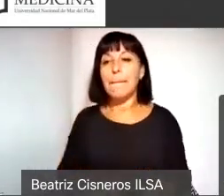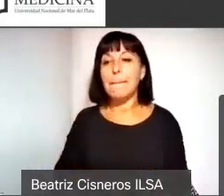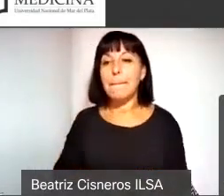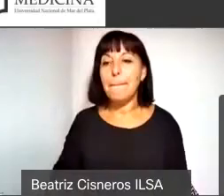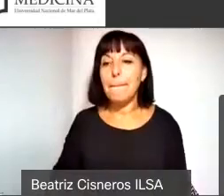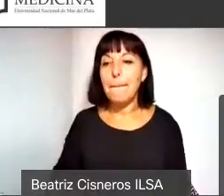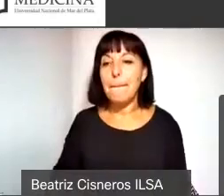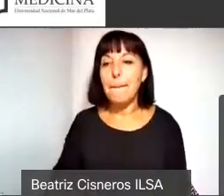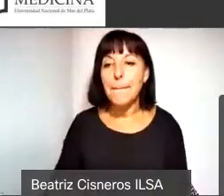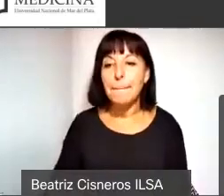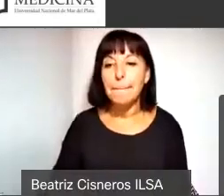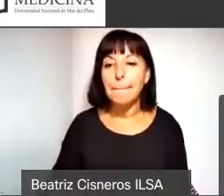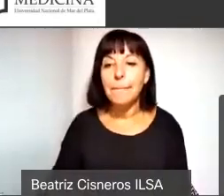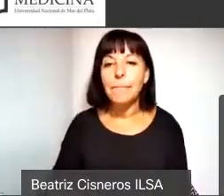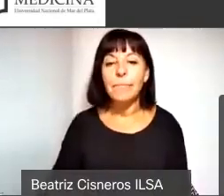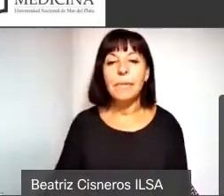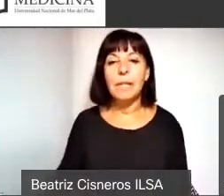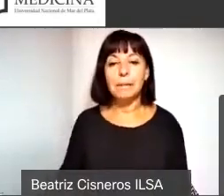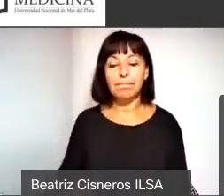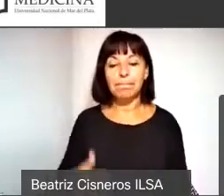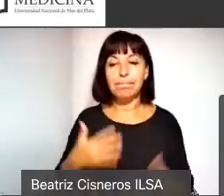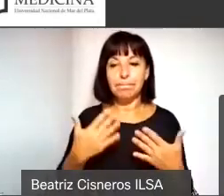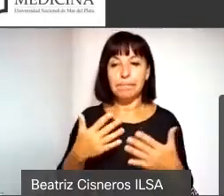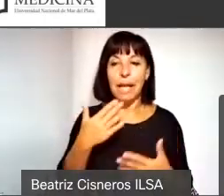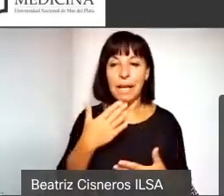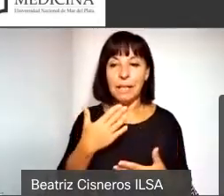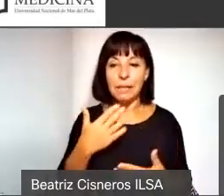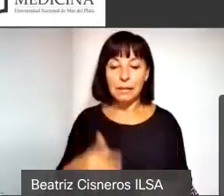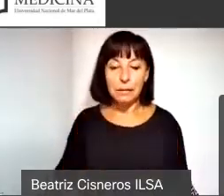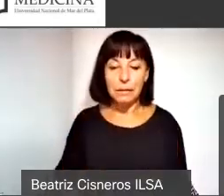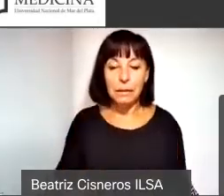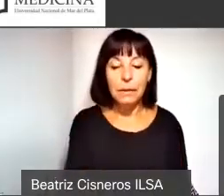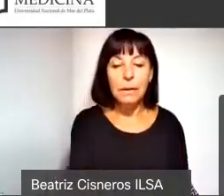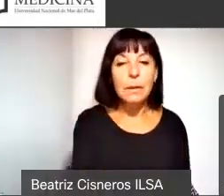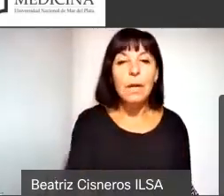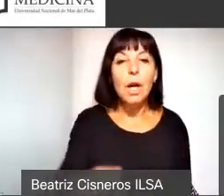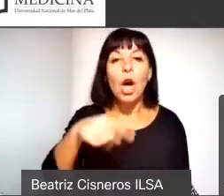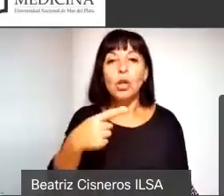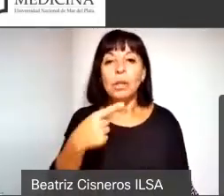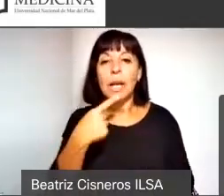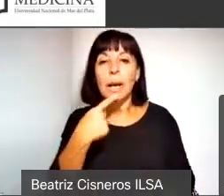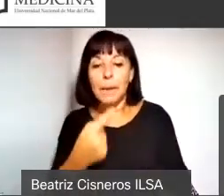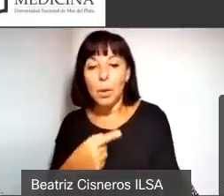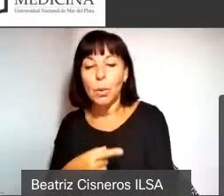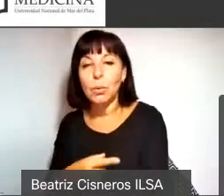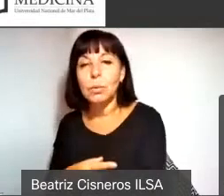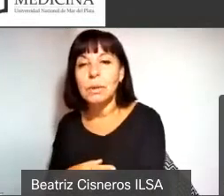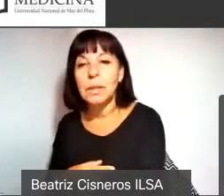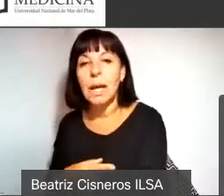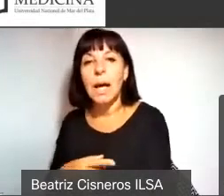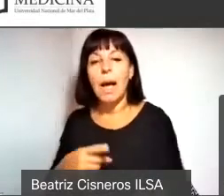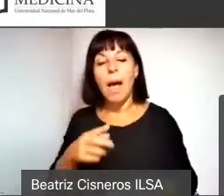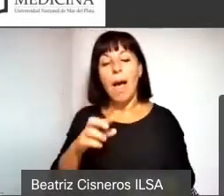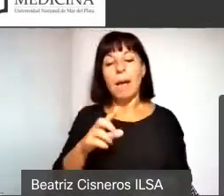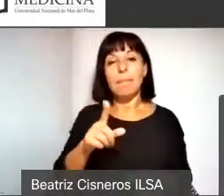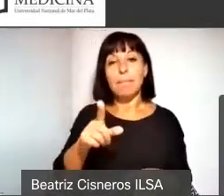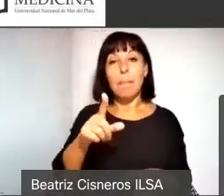Ahí me puso Agustina Orsi, perfecto, gracias. Bien. ¿Alguna otra pregunta respecto de transporte pasivo, Cris?